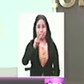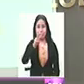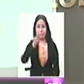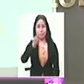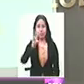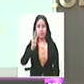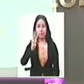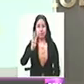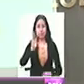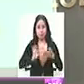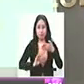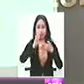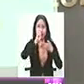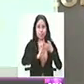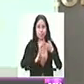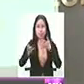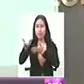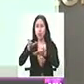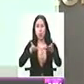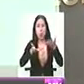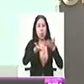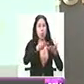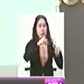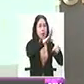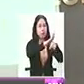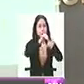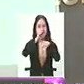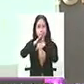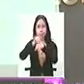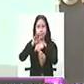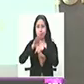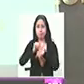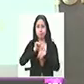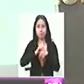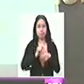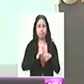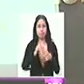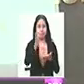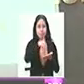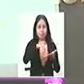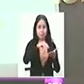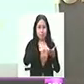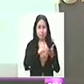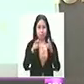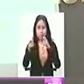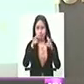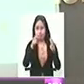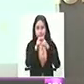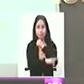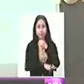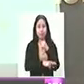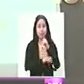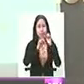febrero se socializa y se convoca al Centro de Operaciones Nacional